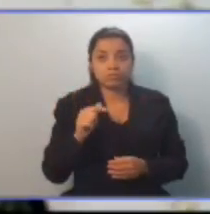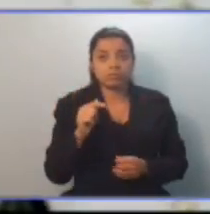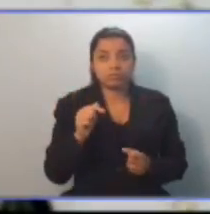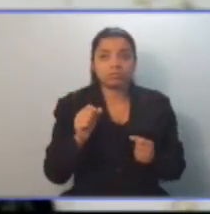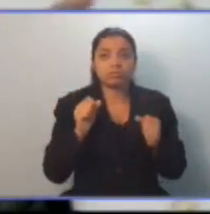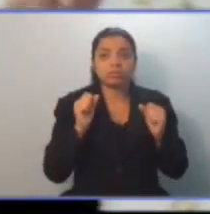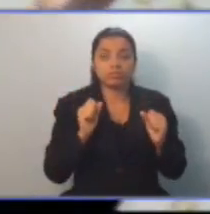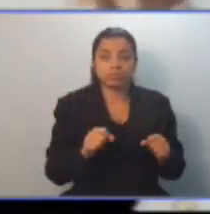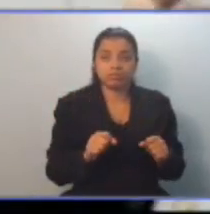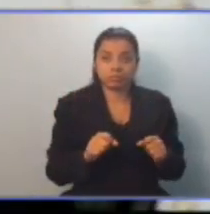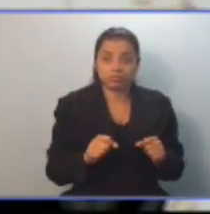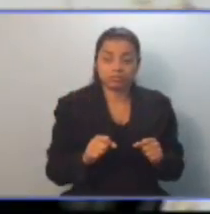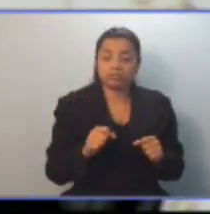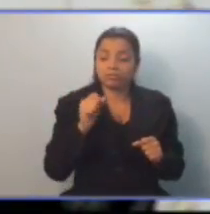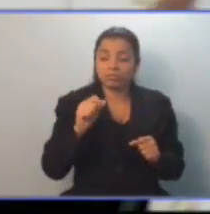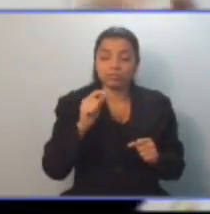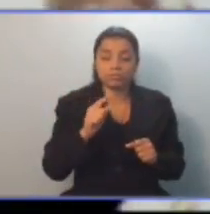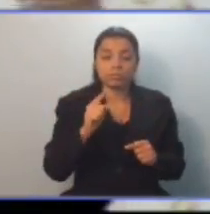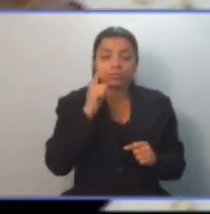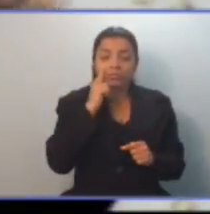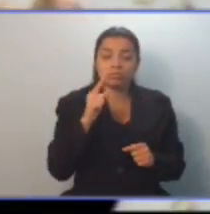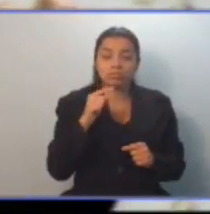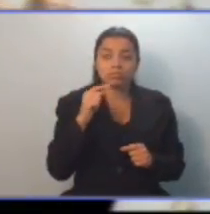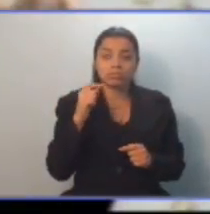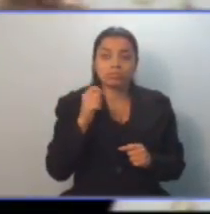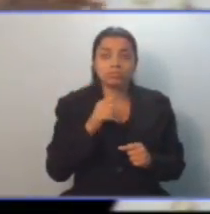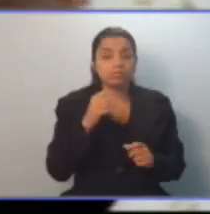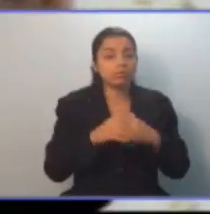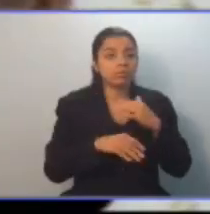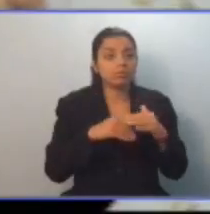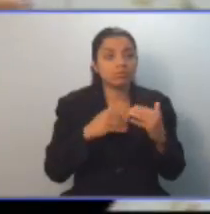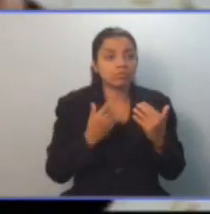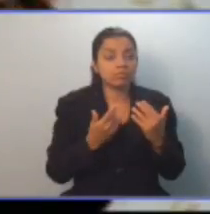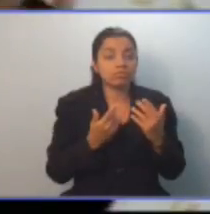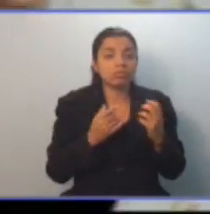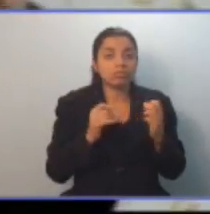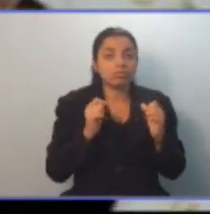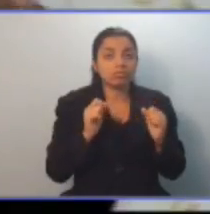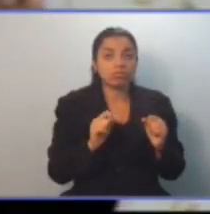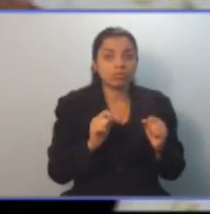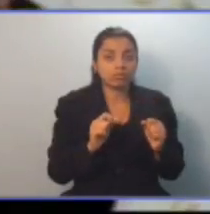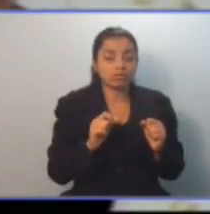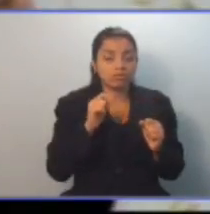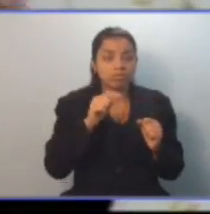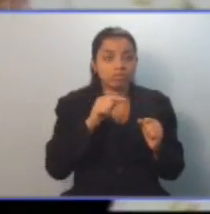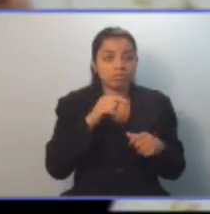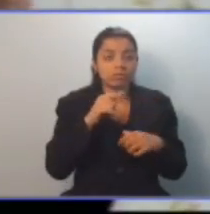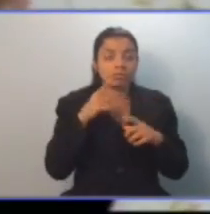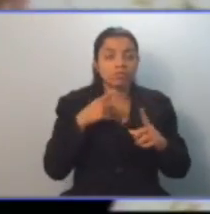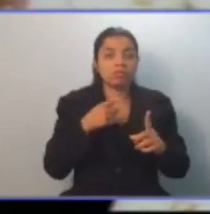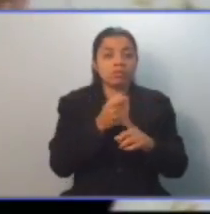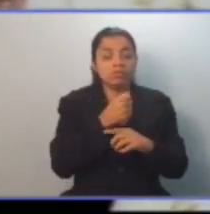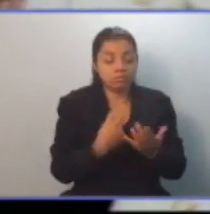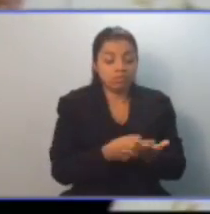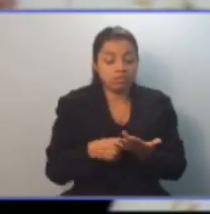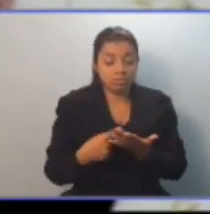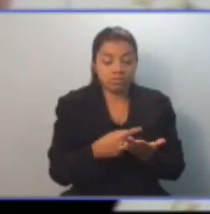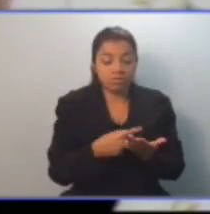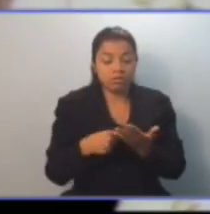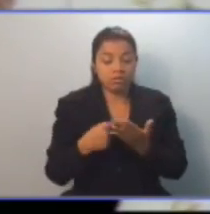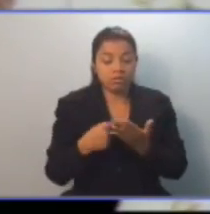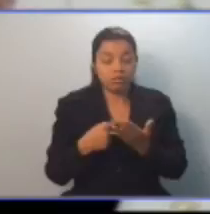puede cotejar viendo la demanda, viendo la admisión de la demanda en donde se circunscribe y se establece el objeto de debate del proceso